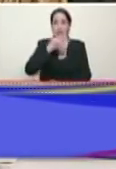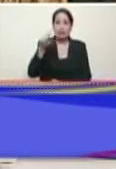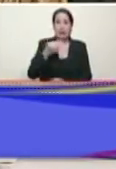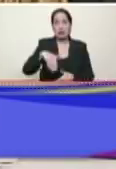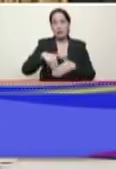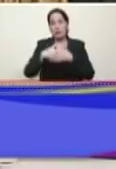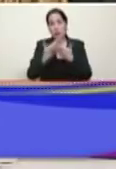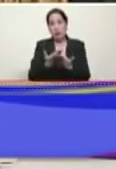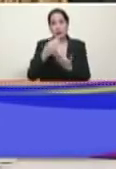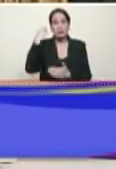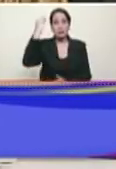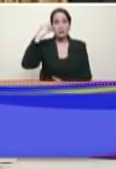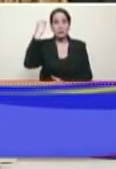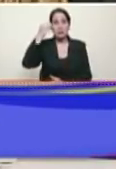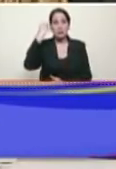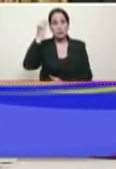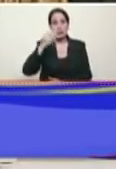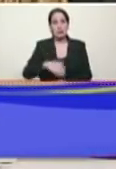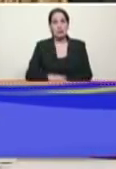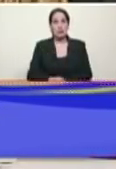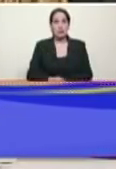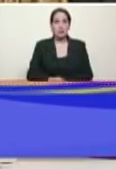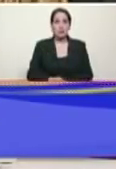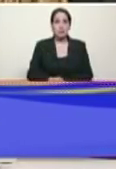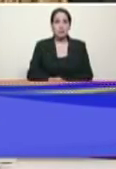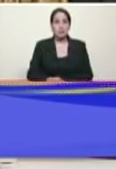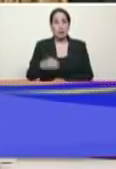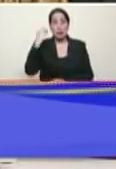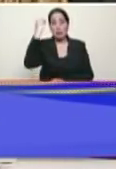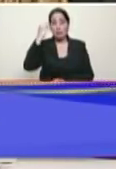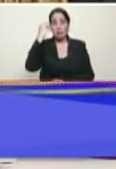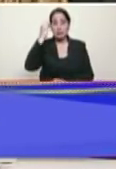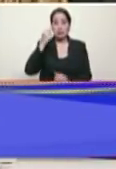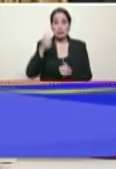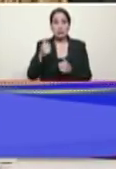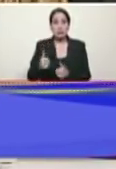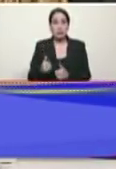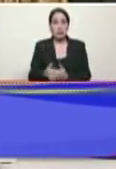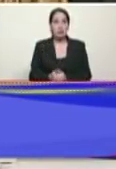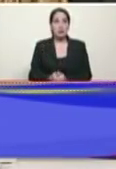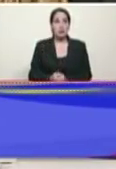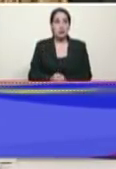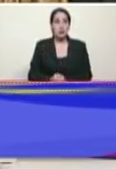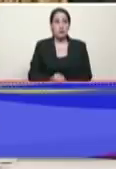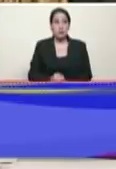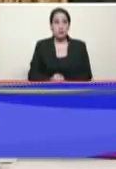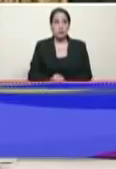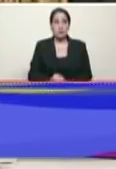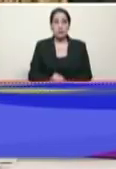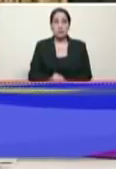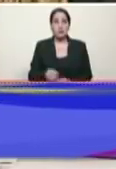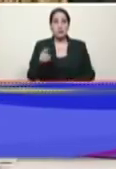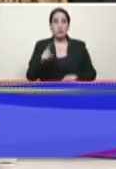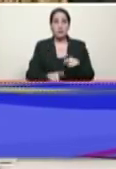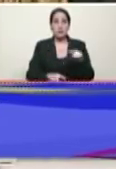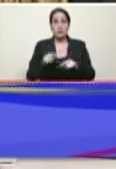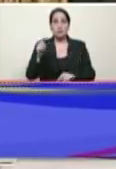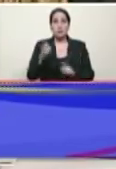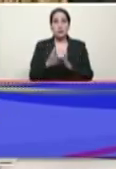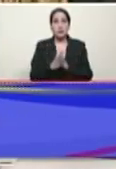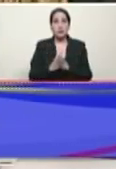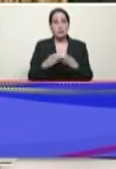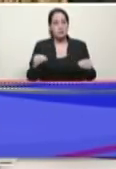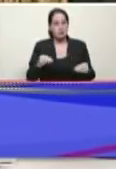pensar. Pensar bien todo, pensar cada ciudad, pensar bien cada pueblo, cada estado,